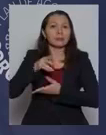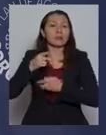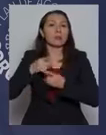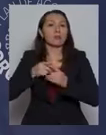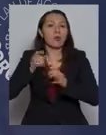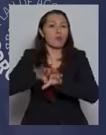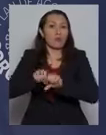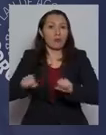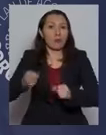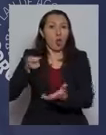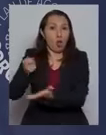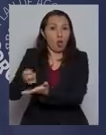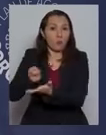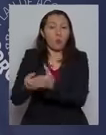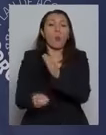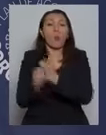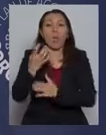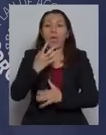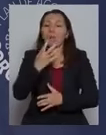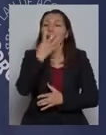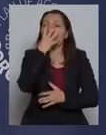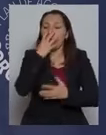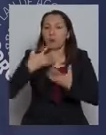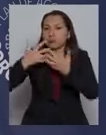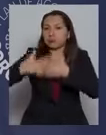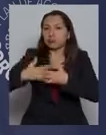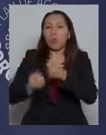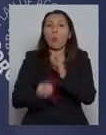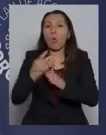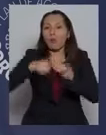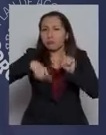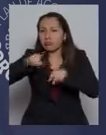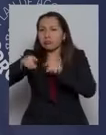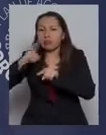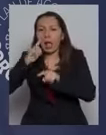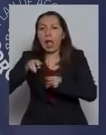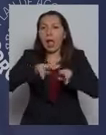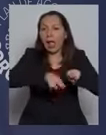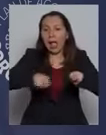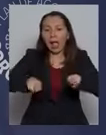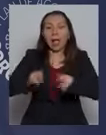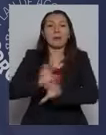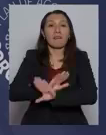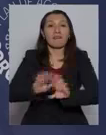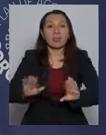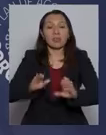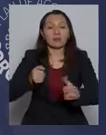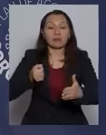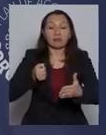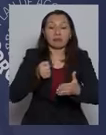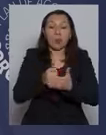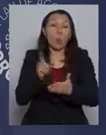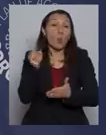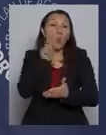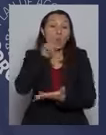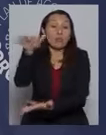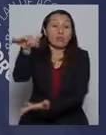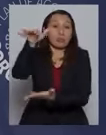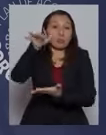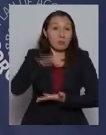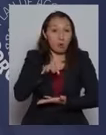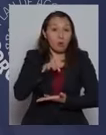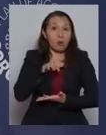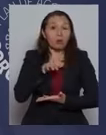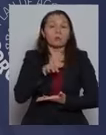proveedores confirmados nuevos ventiladores, nuevos monitores, nuevas camas para terminar en el mes de mayo